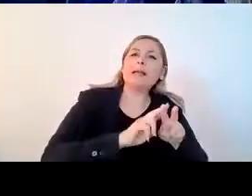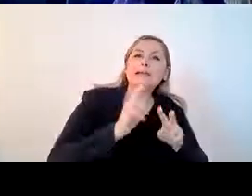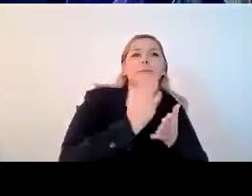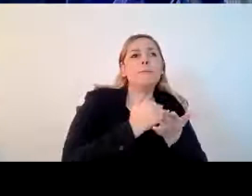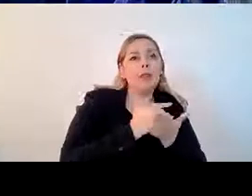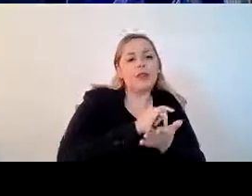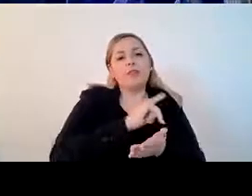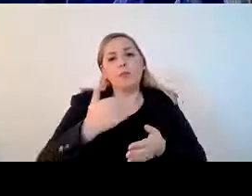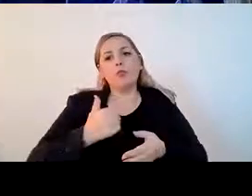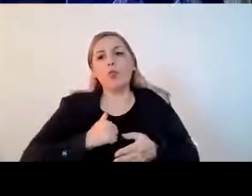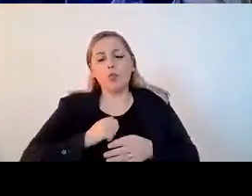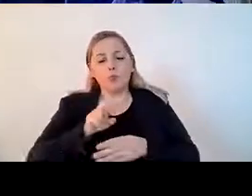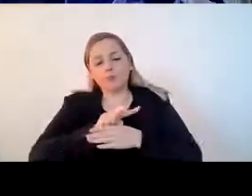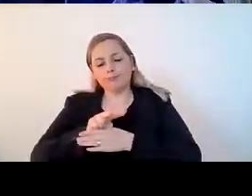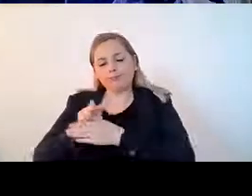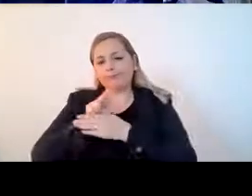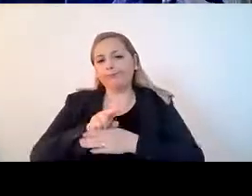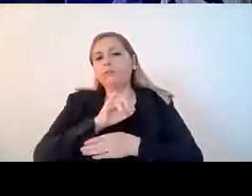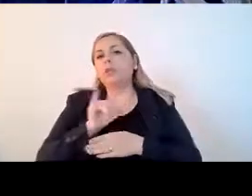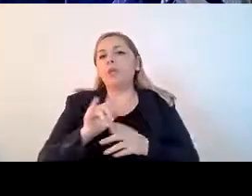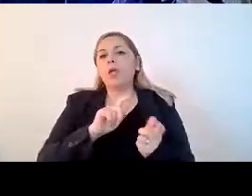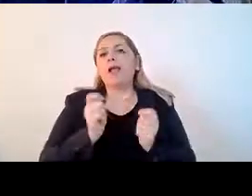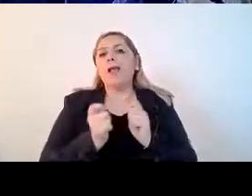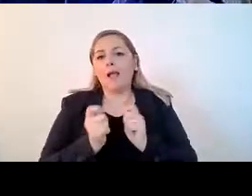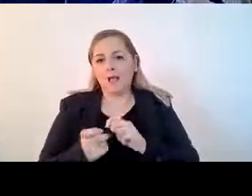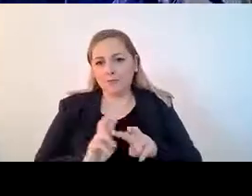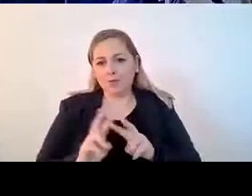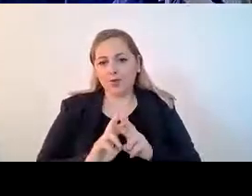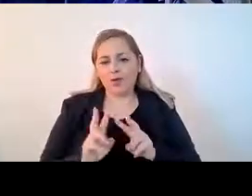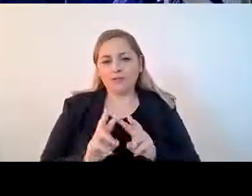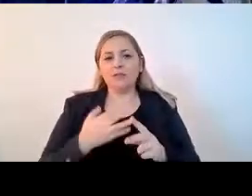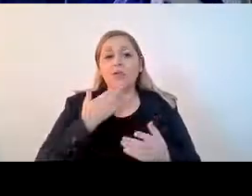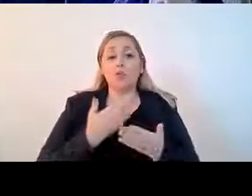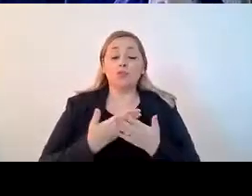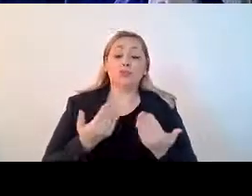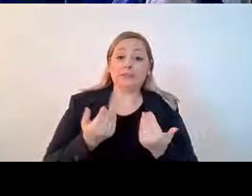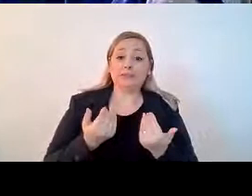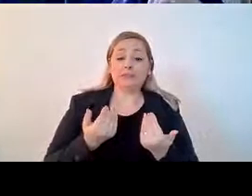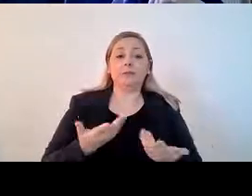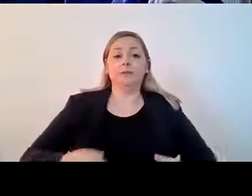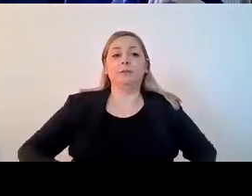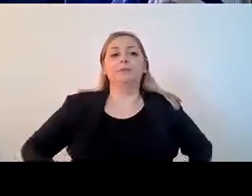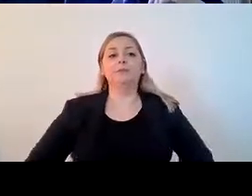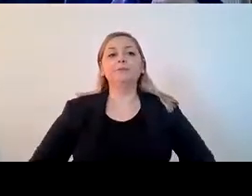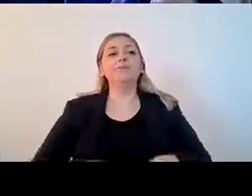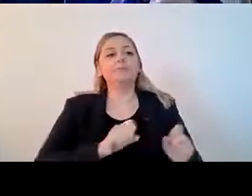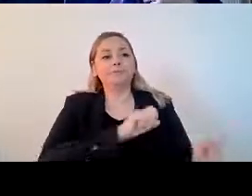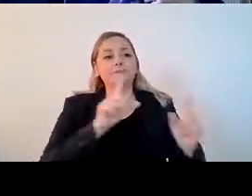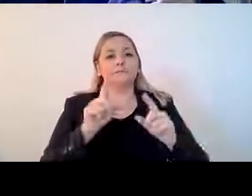a cabo, los monitorea y hace ajustes cuando se considera que son necesarios. La que